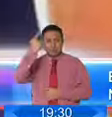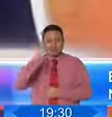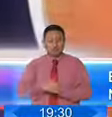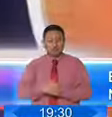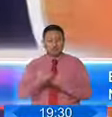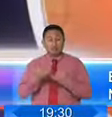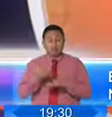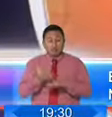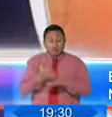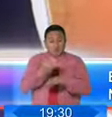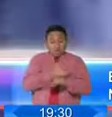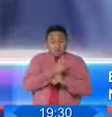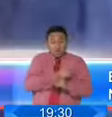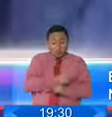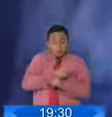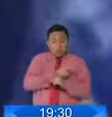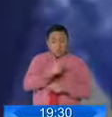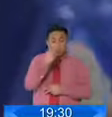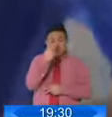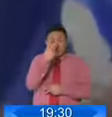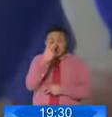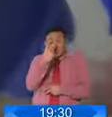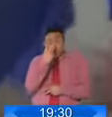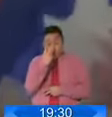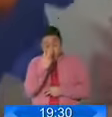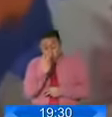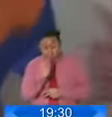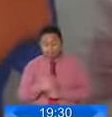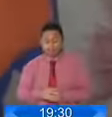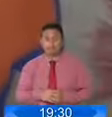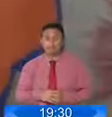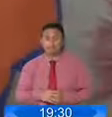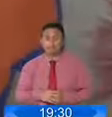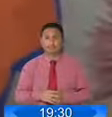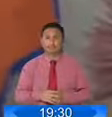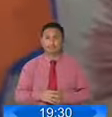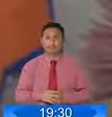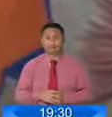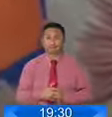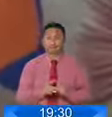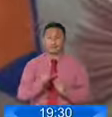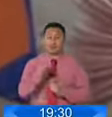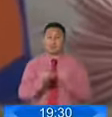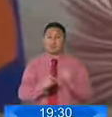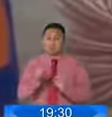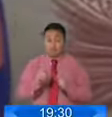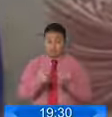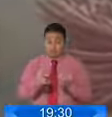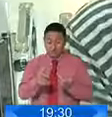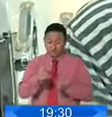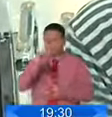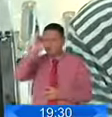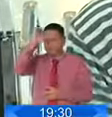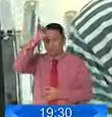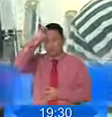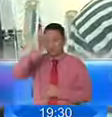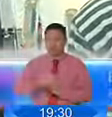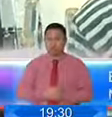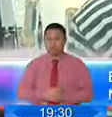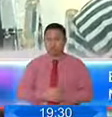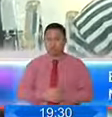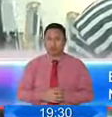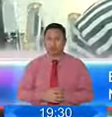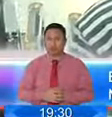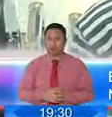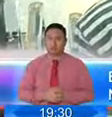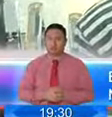tomar medidas para prevenir esta grave enfermedad visual, de la cual muchos ciudadanos desconocen. Entiendo que es alguna especie